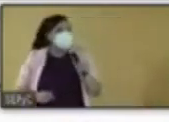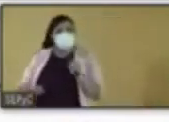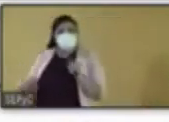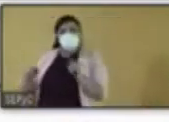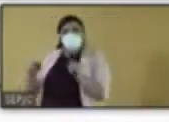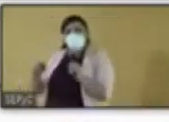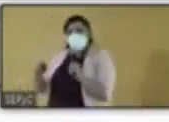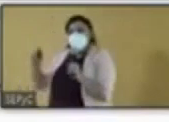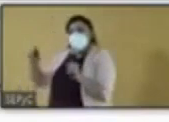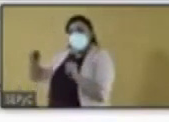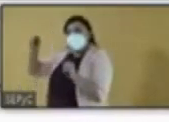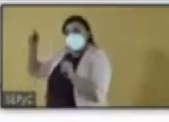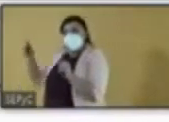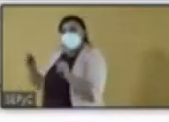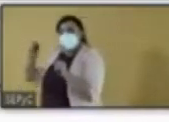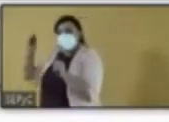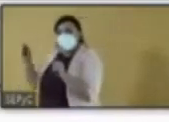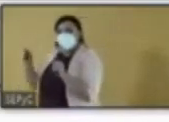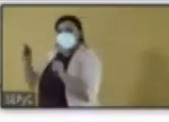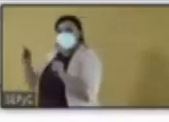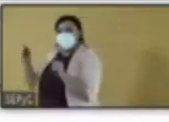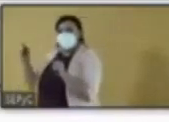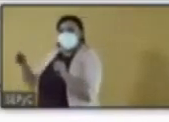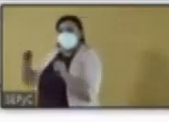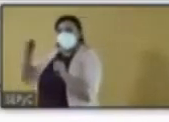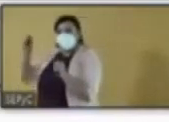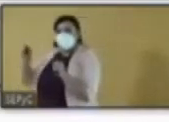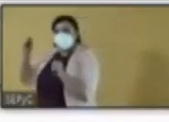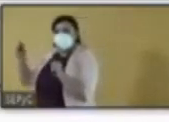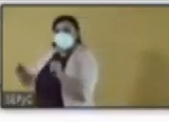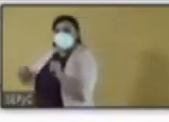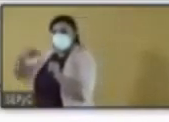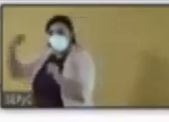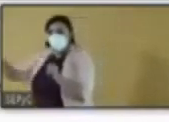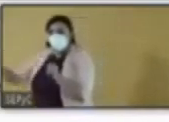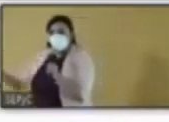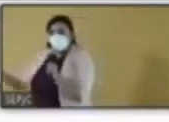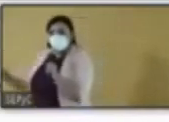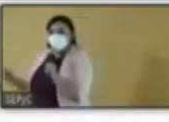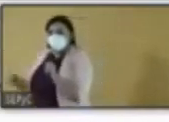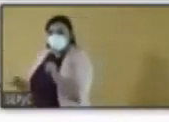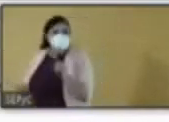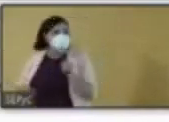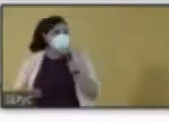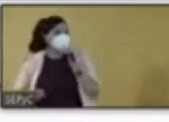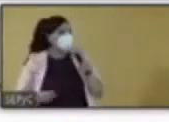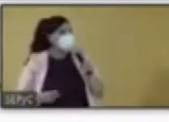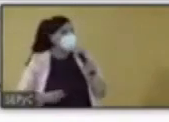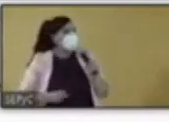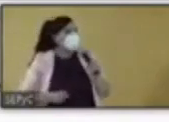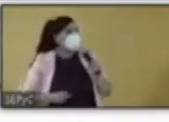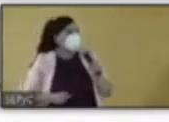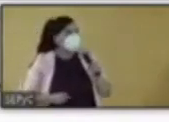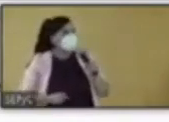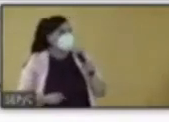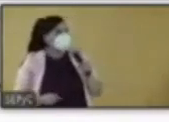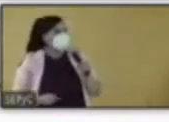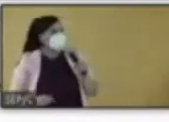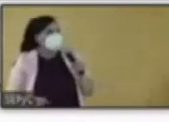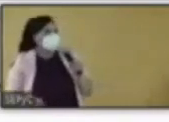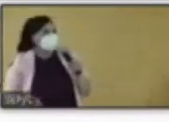sería únicamente el total de los rendimientos, es decir, esos intereses que me fueron beneficiados por la institución bancaria son los que